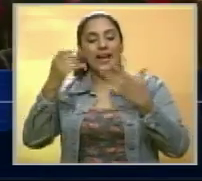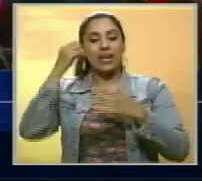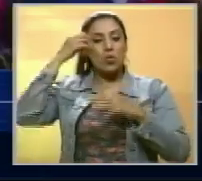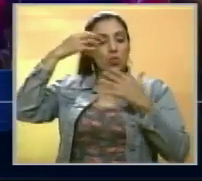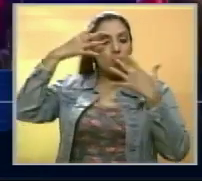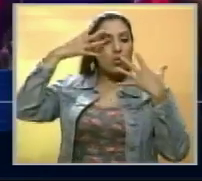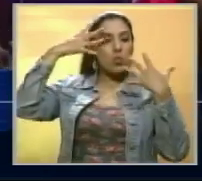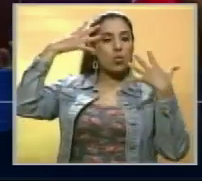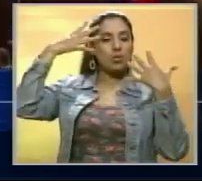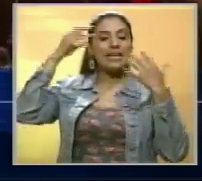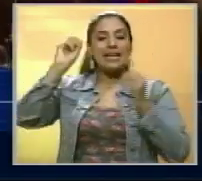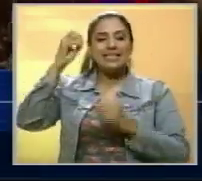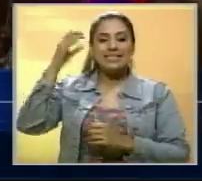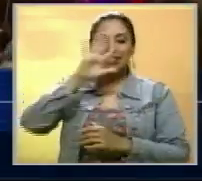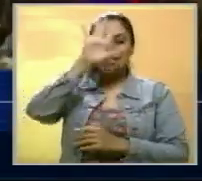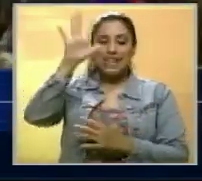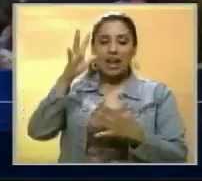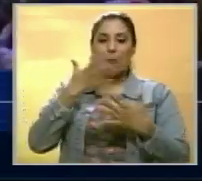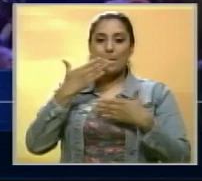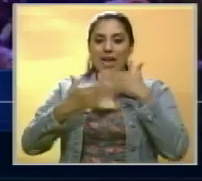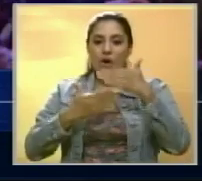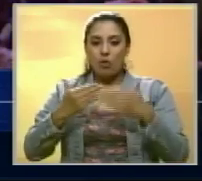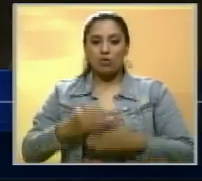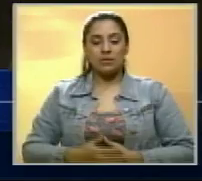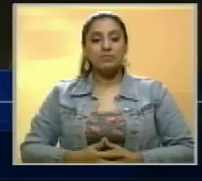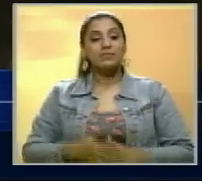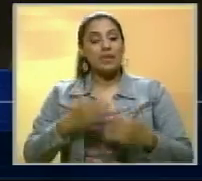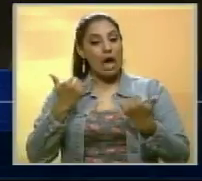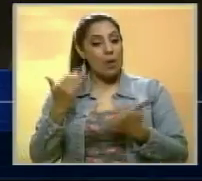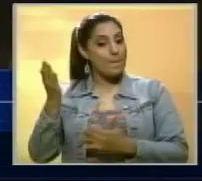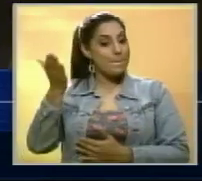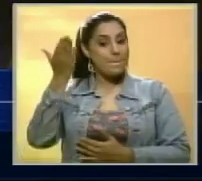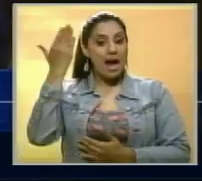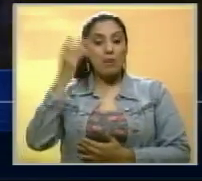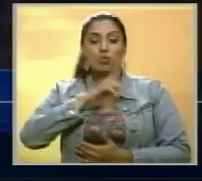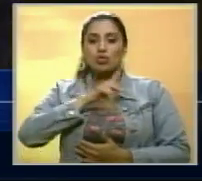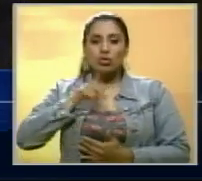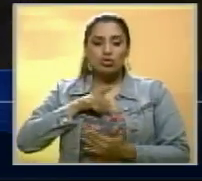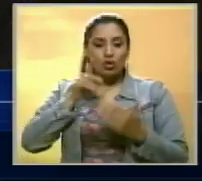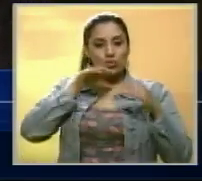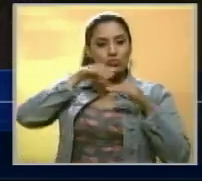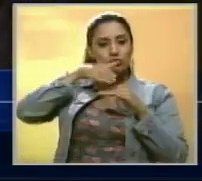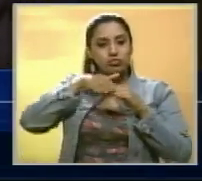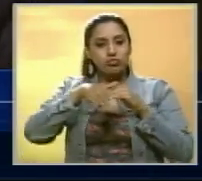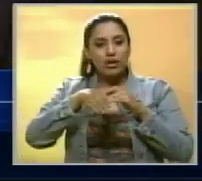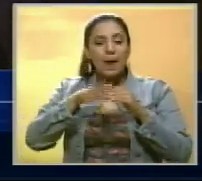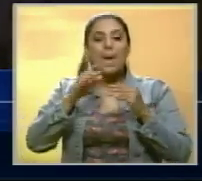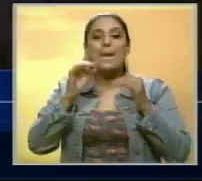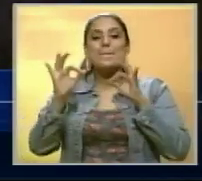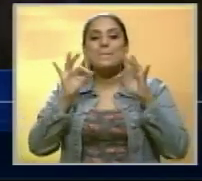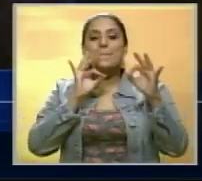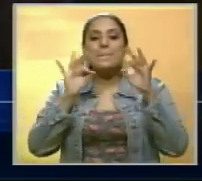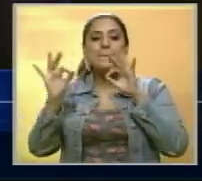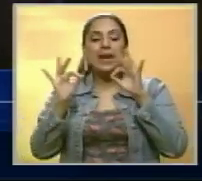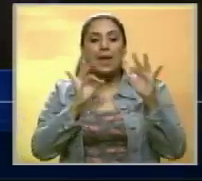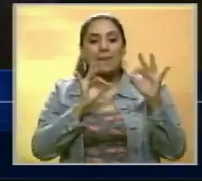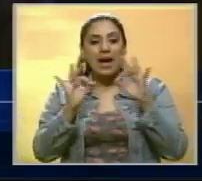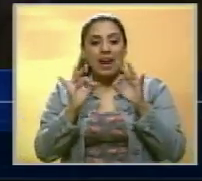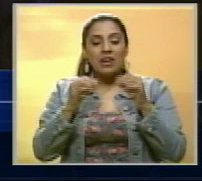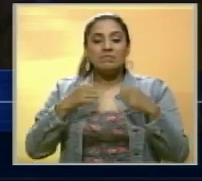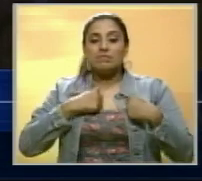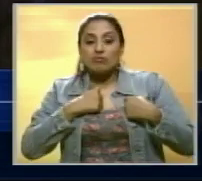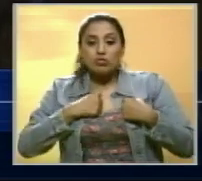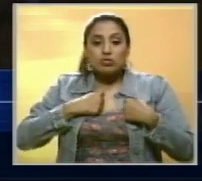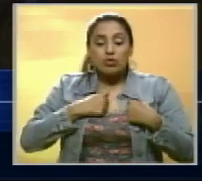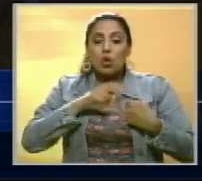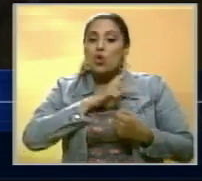luz del cielo te ilumina? Vamos a aterrizar preparados, no vamos